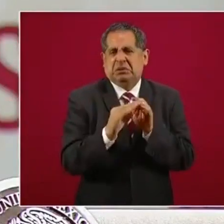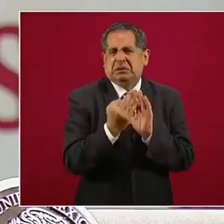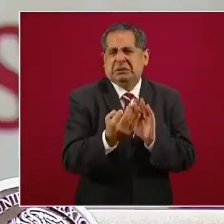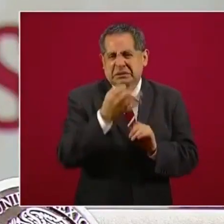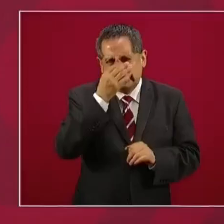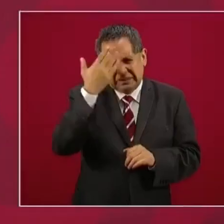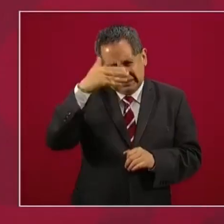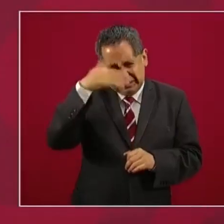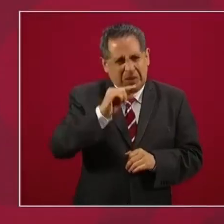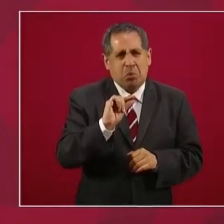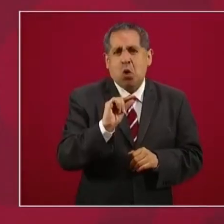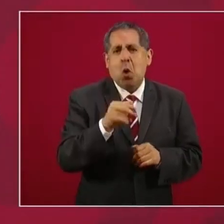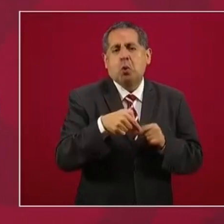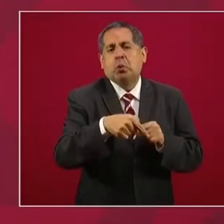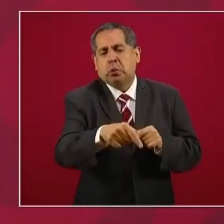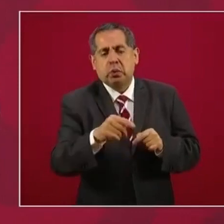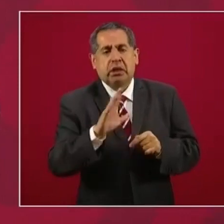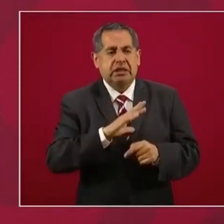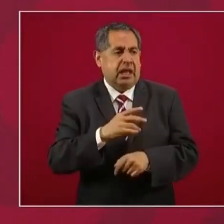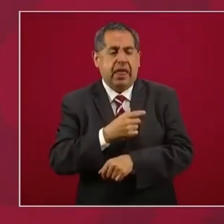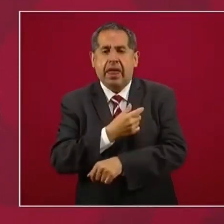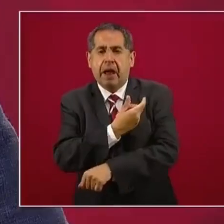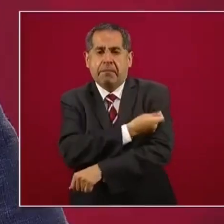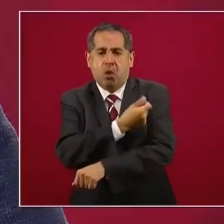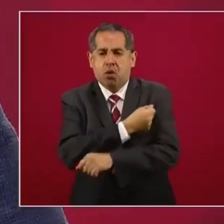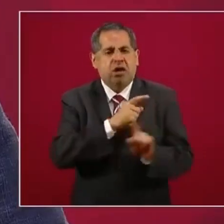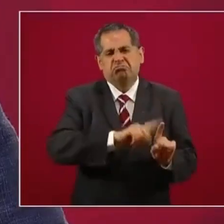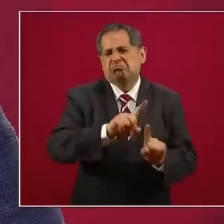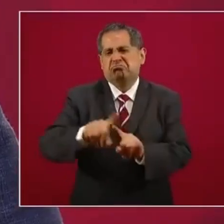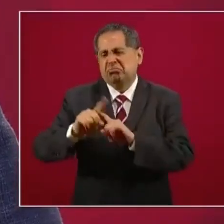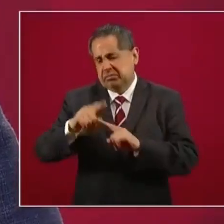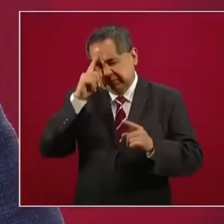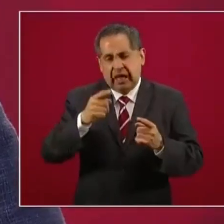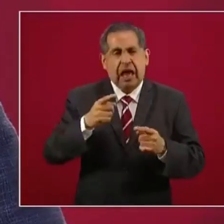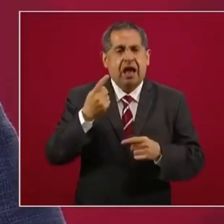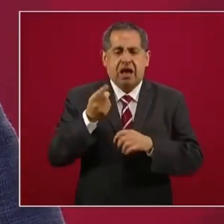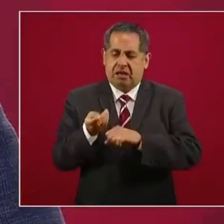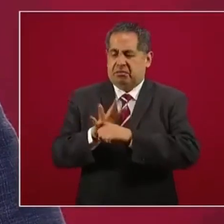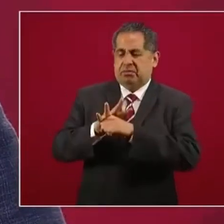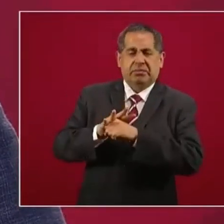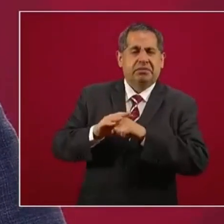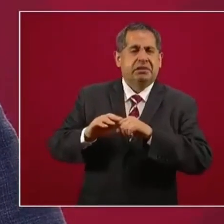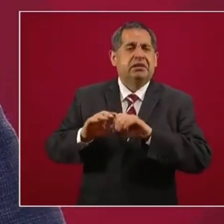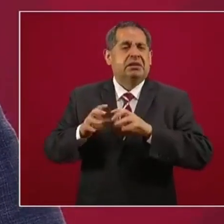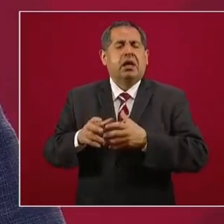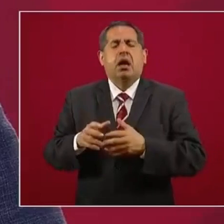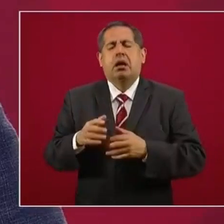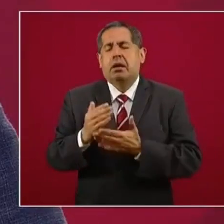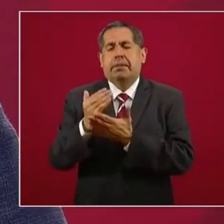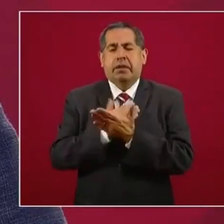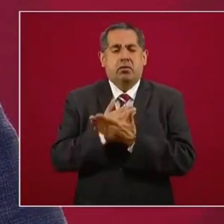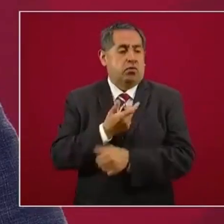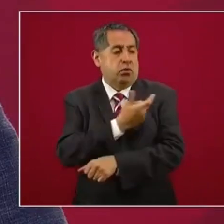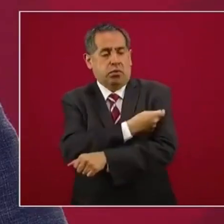sido explicado, habrá vacunas, varias de ellas, contra la infección por el virus SARS-CoV-2 causante